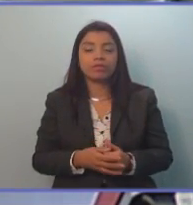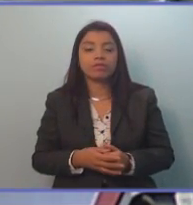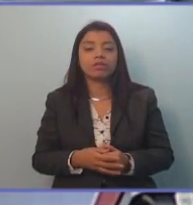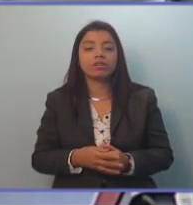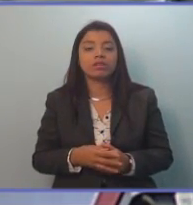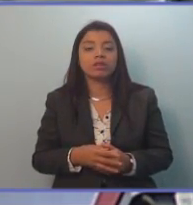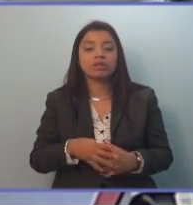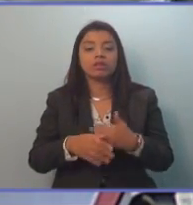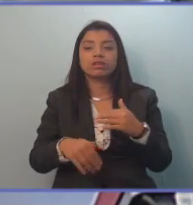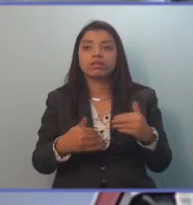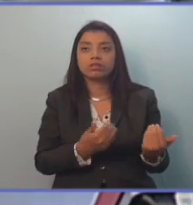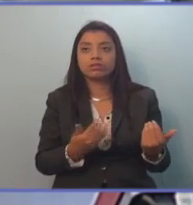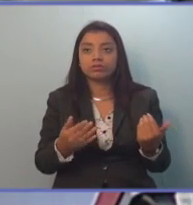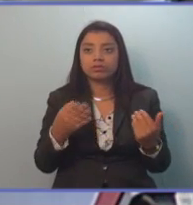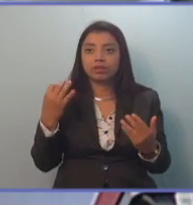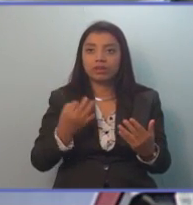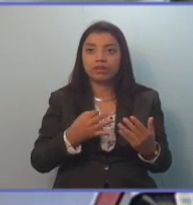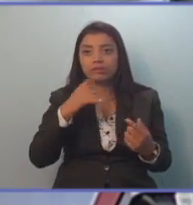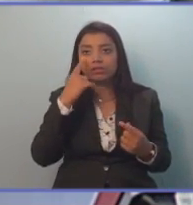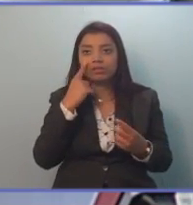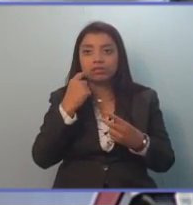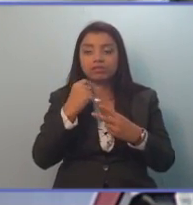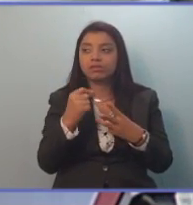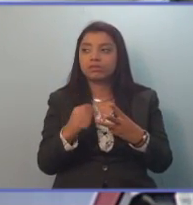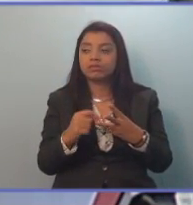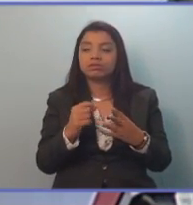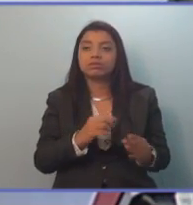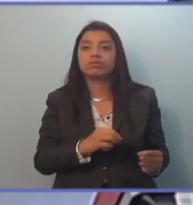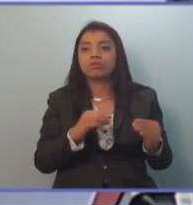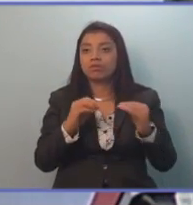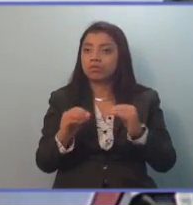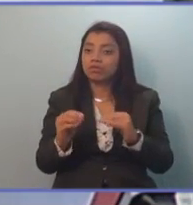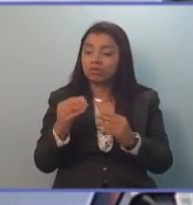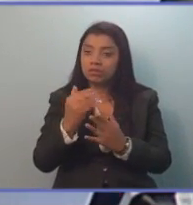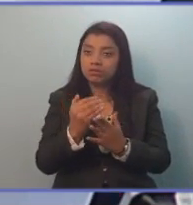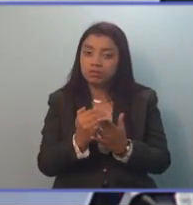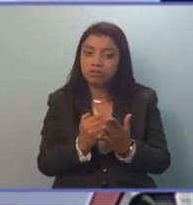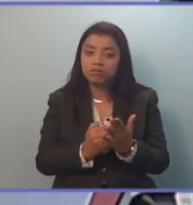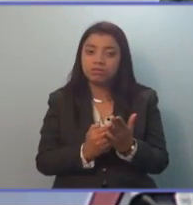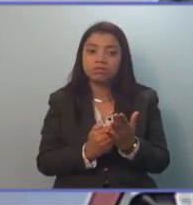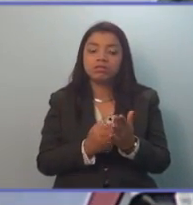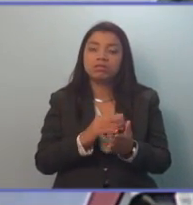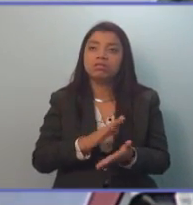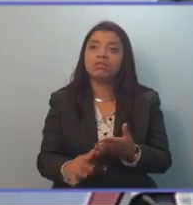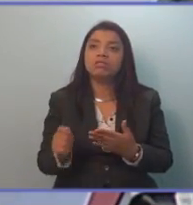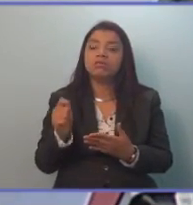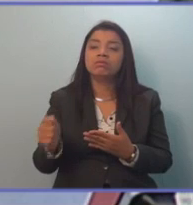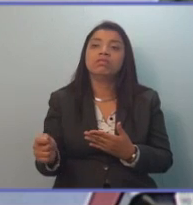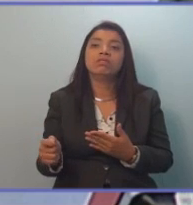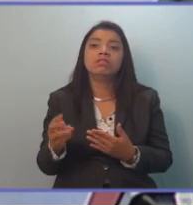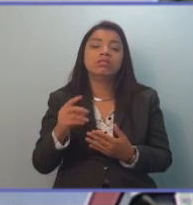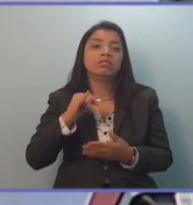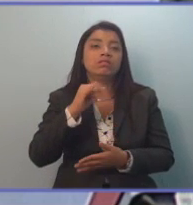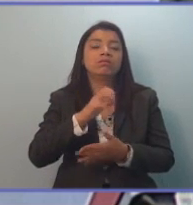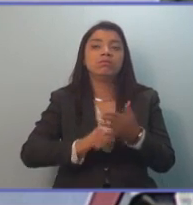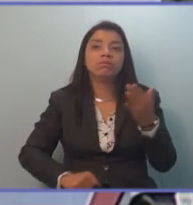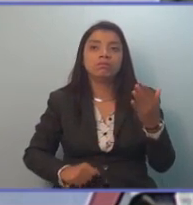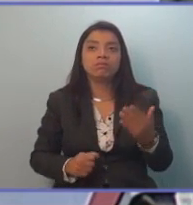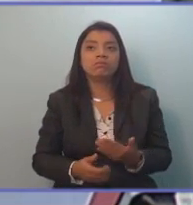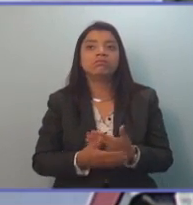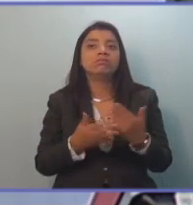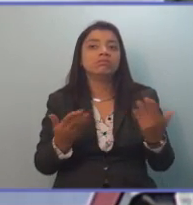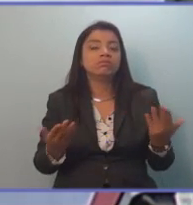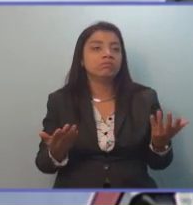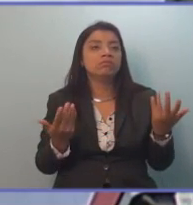La titularizadora deberá verificar la existencia de todos los permisos y solvencias de pago de tasas e impuestos requeridos